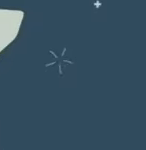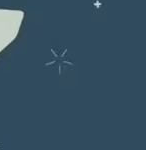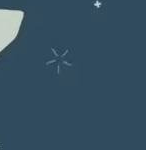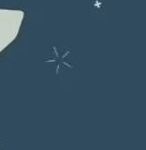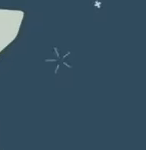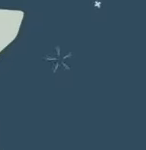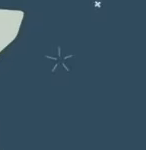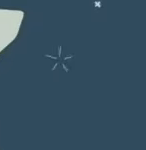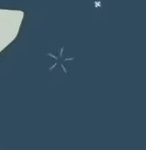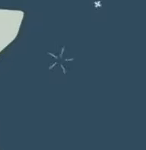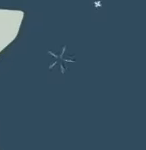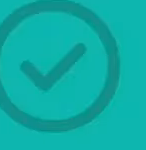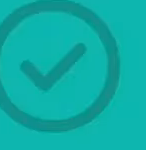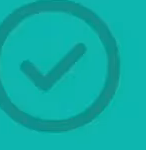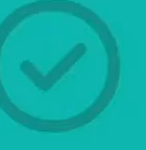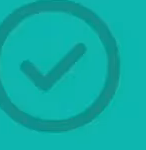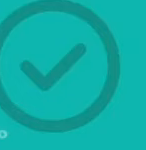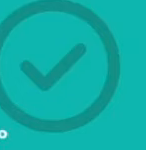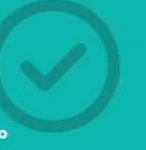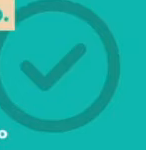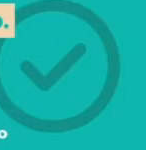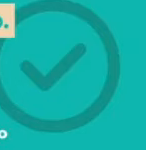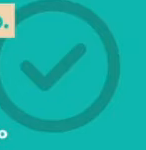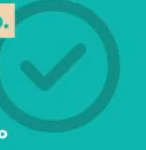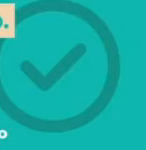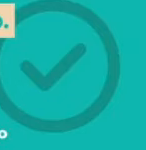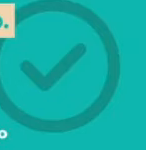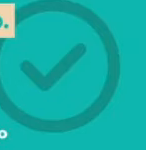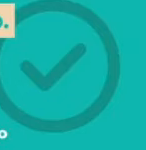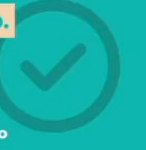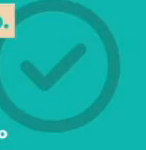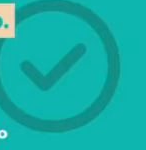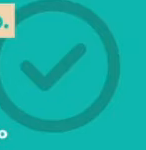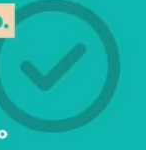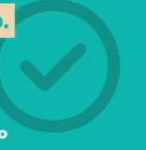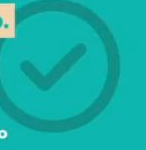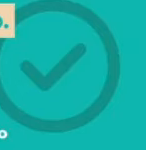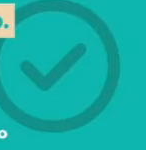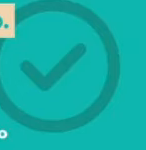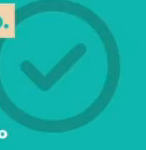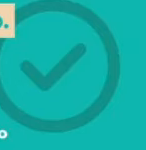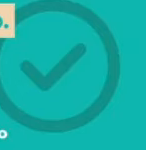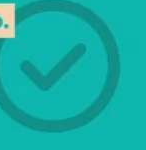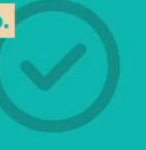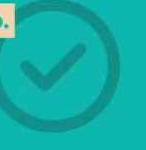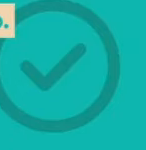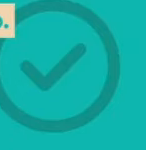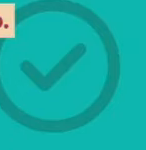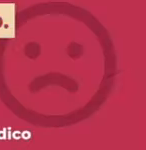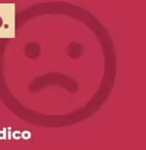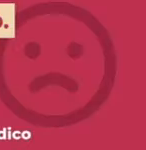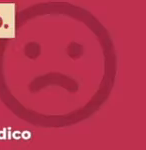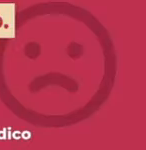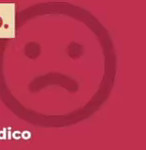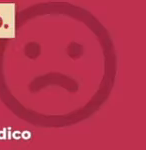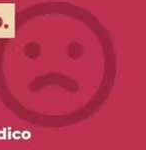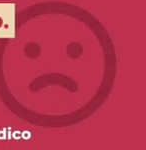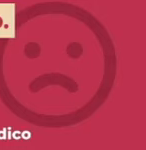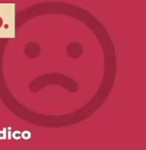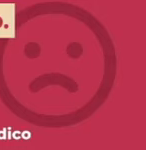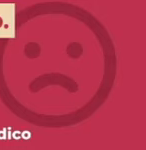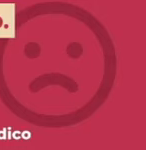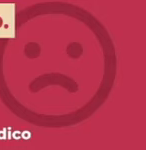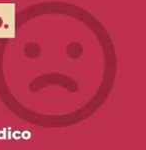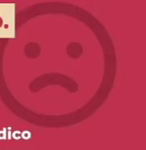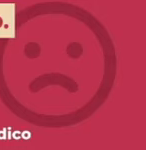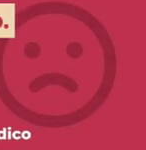la atención pública. En casi 20 años, México ha permanecido en la lista de los países con el promedio más bajo de personal